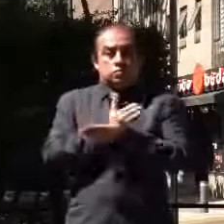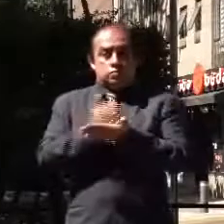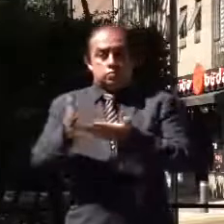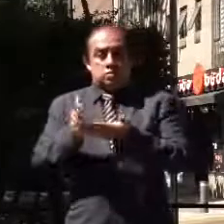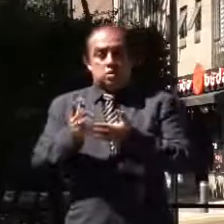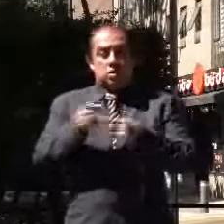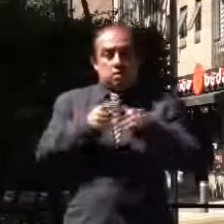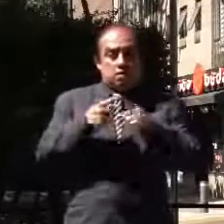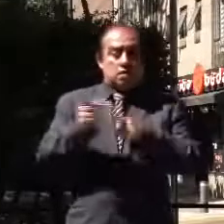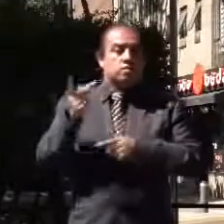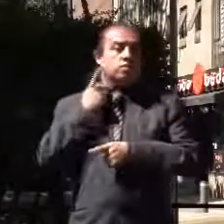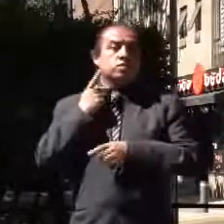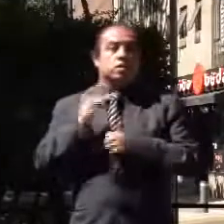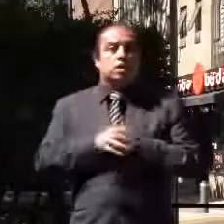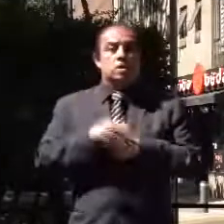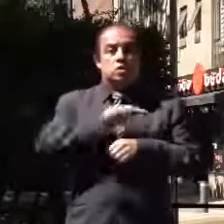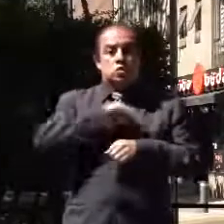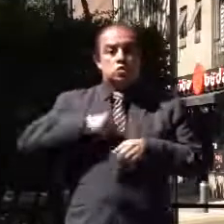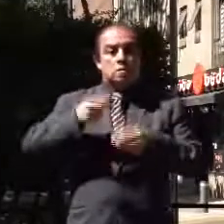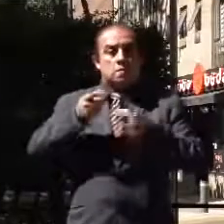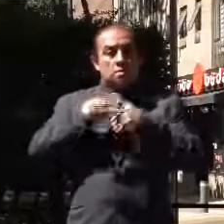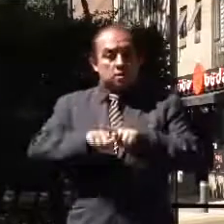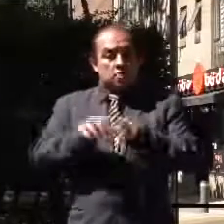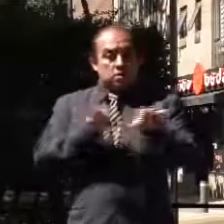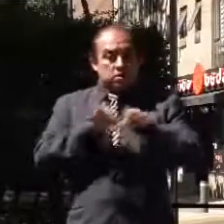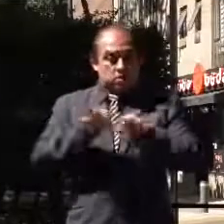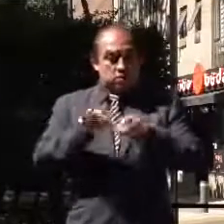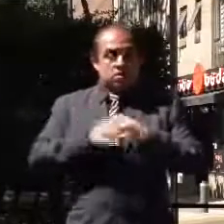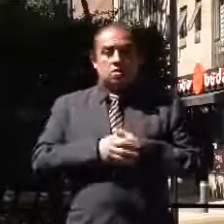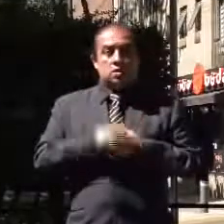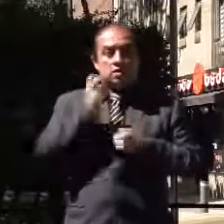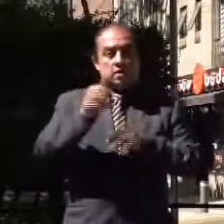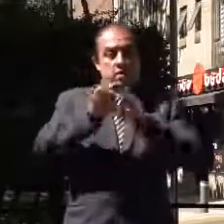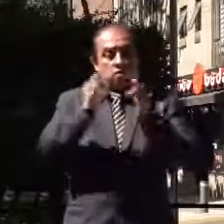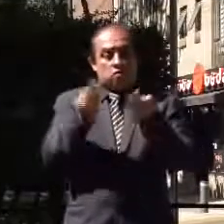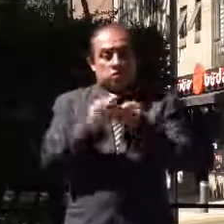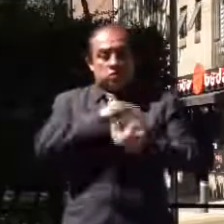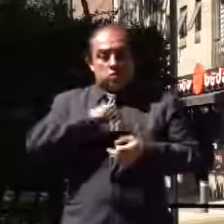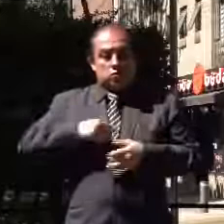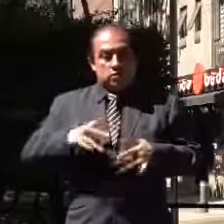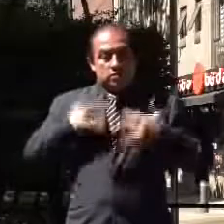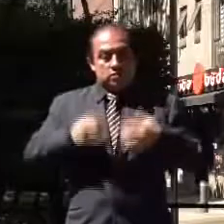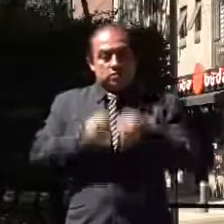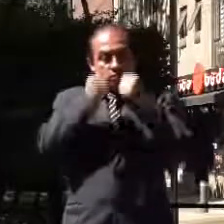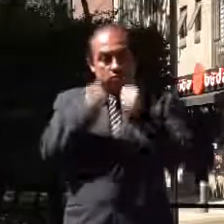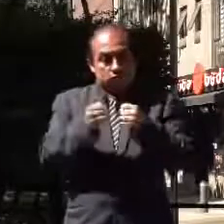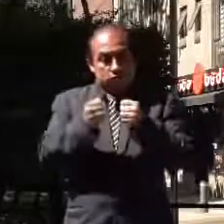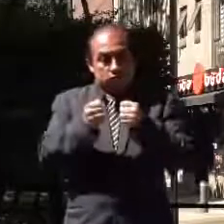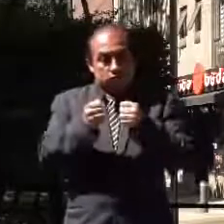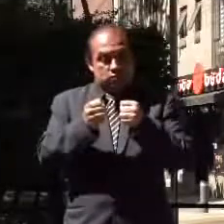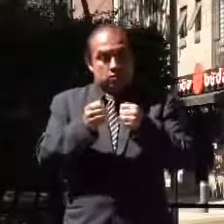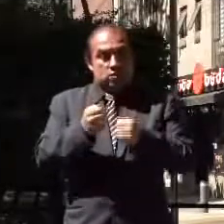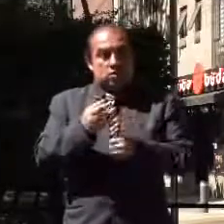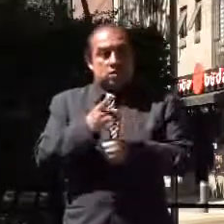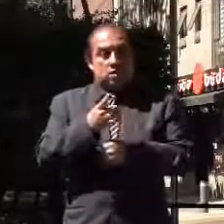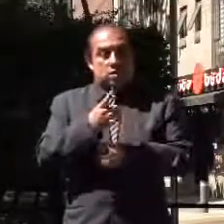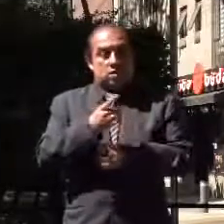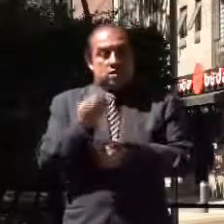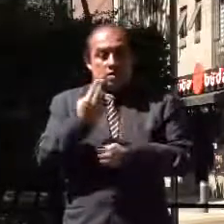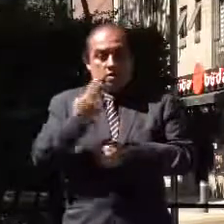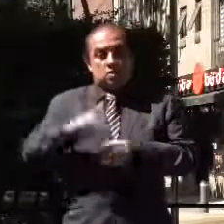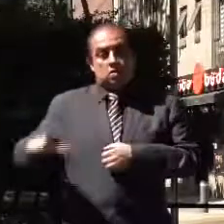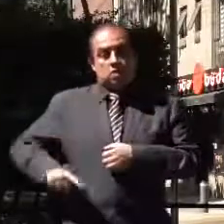políticas y nos pusimos a trabajar, y esa es la manera en que estamos convencidos que se debe gobernar. Me tocó, siendo